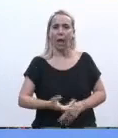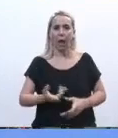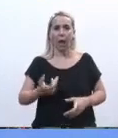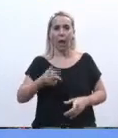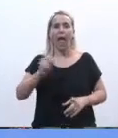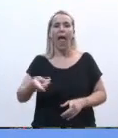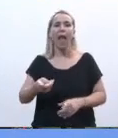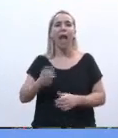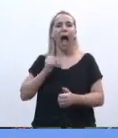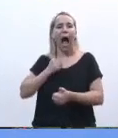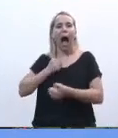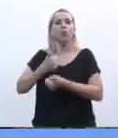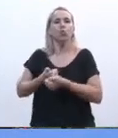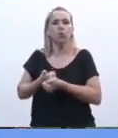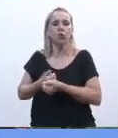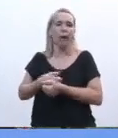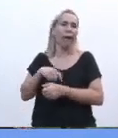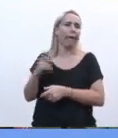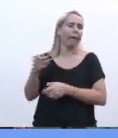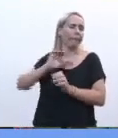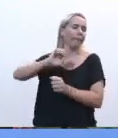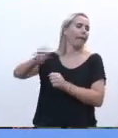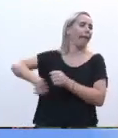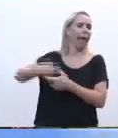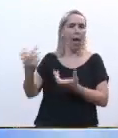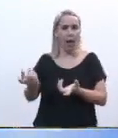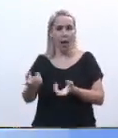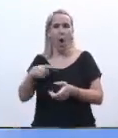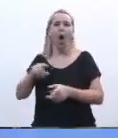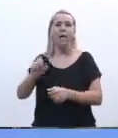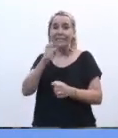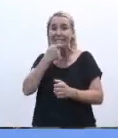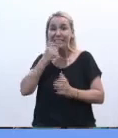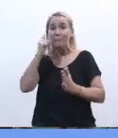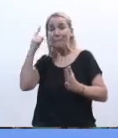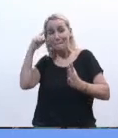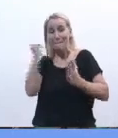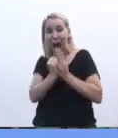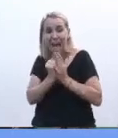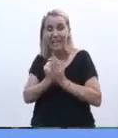abuso sexual, que se relativiza el daño sobre la salud